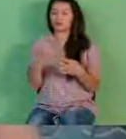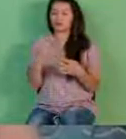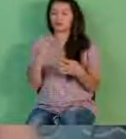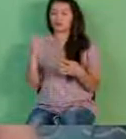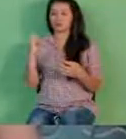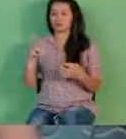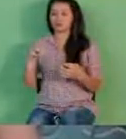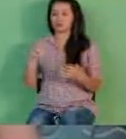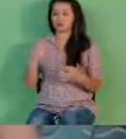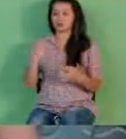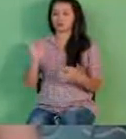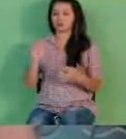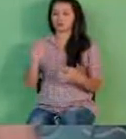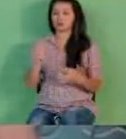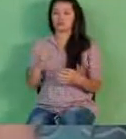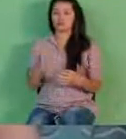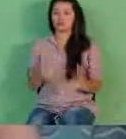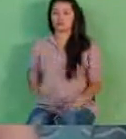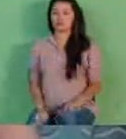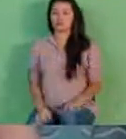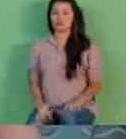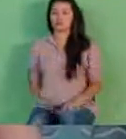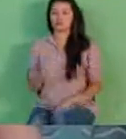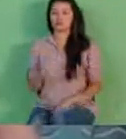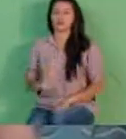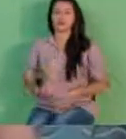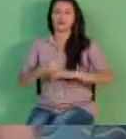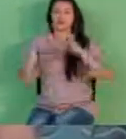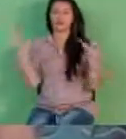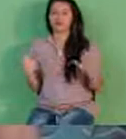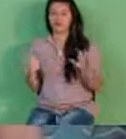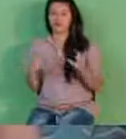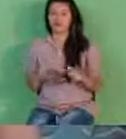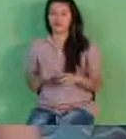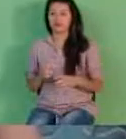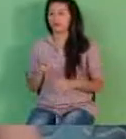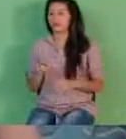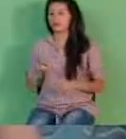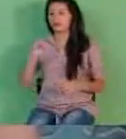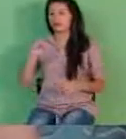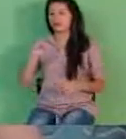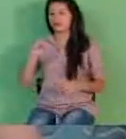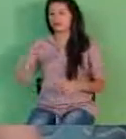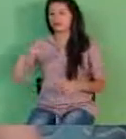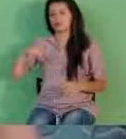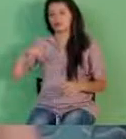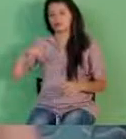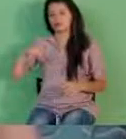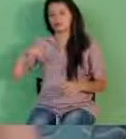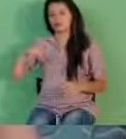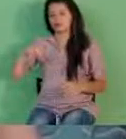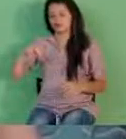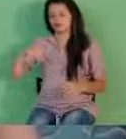en esta época de diciembre es dañarle la Navidad entonces y no improvisar o sea los el servicio de salud